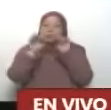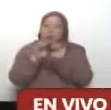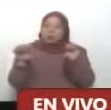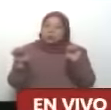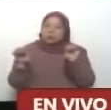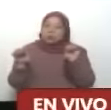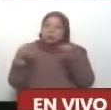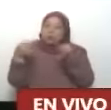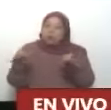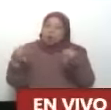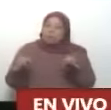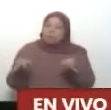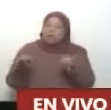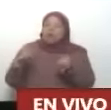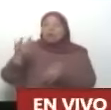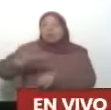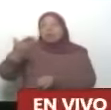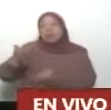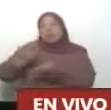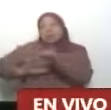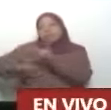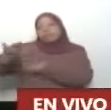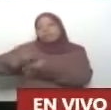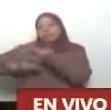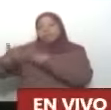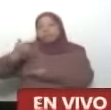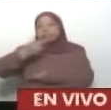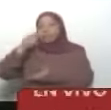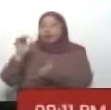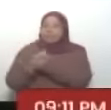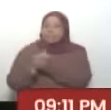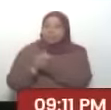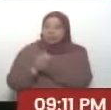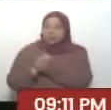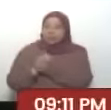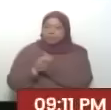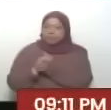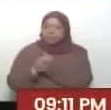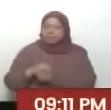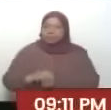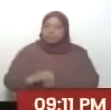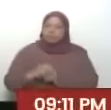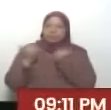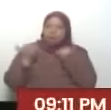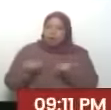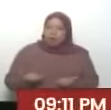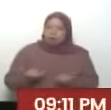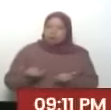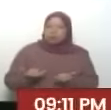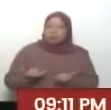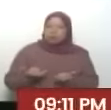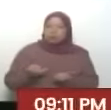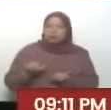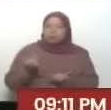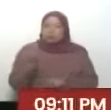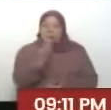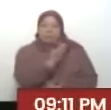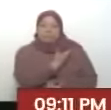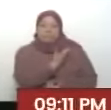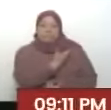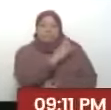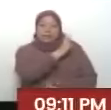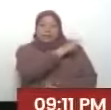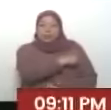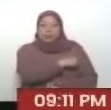educativo en general y también con la solidaridad. Por ejemplo, actualmente que tenemos el genocidio hacia el pueblo